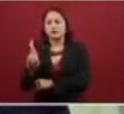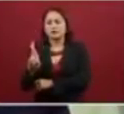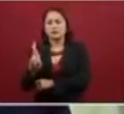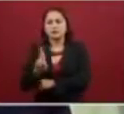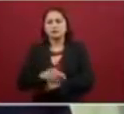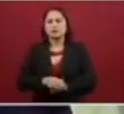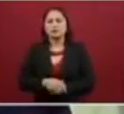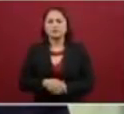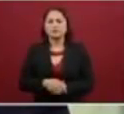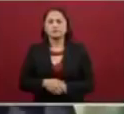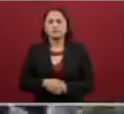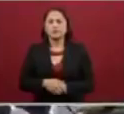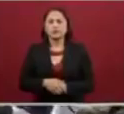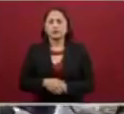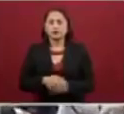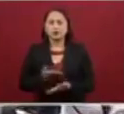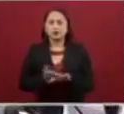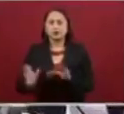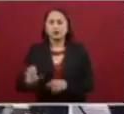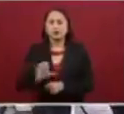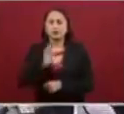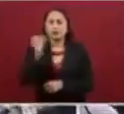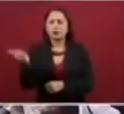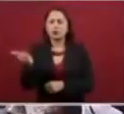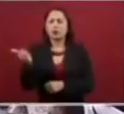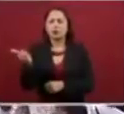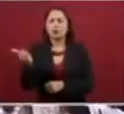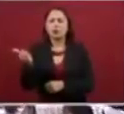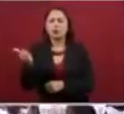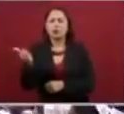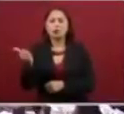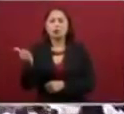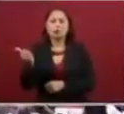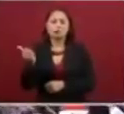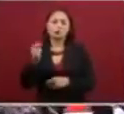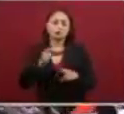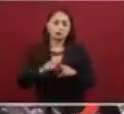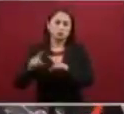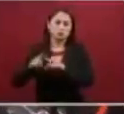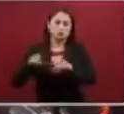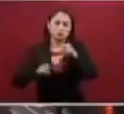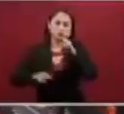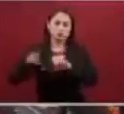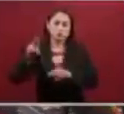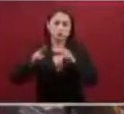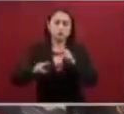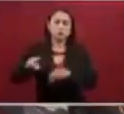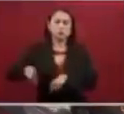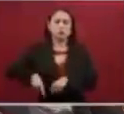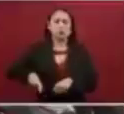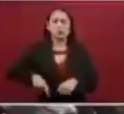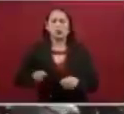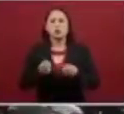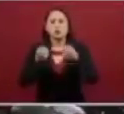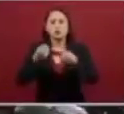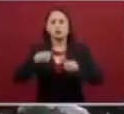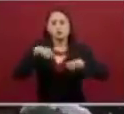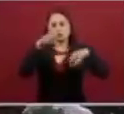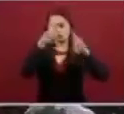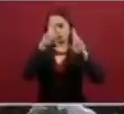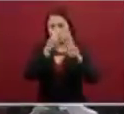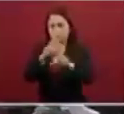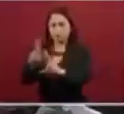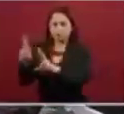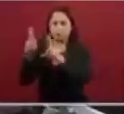como con otros poderes, he sido respetuoso de su independencia.